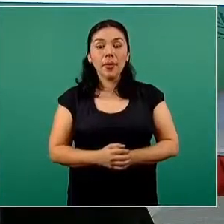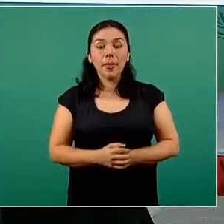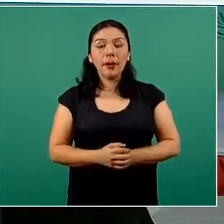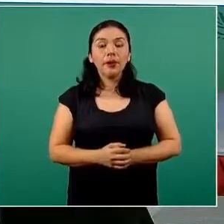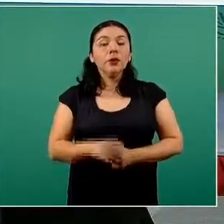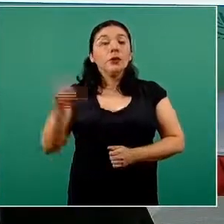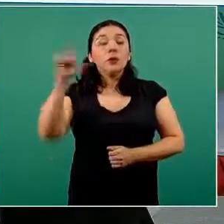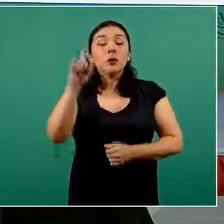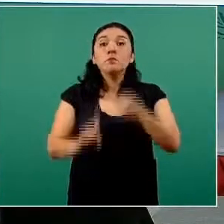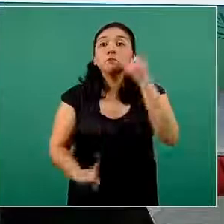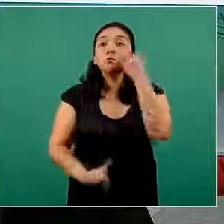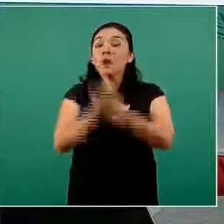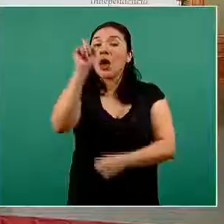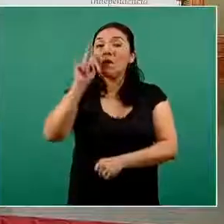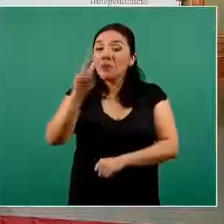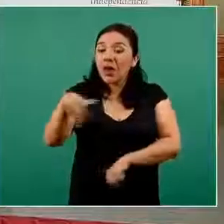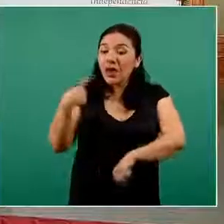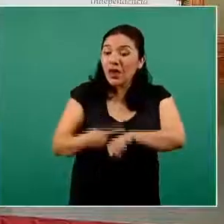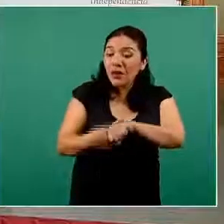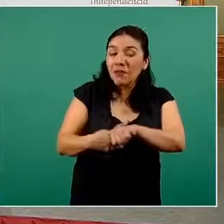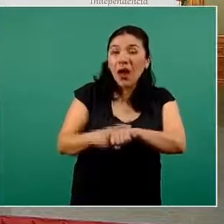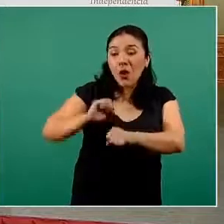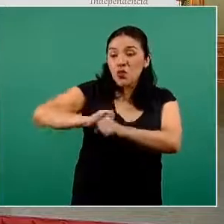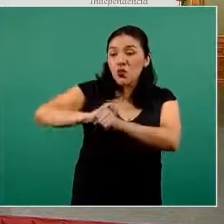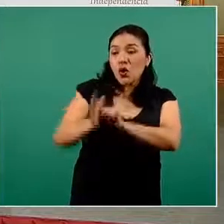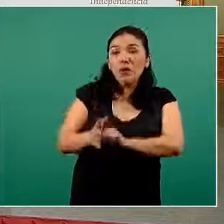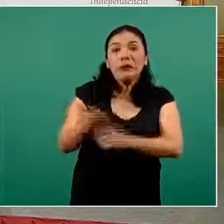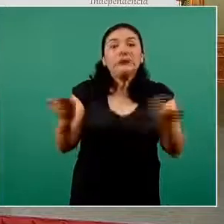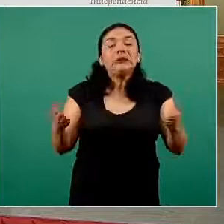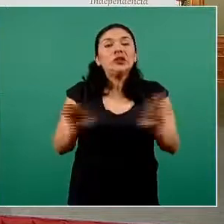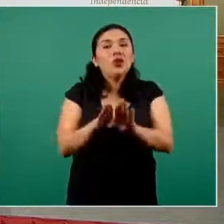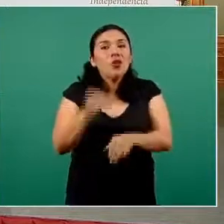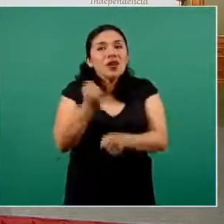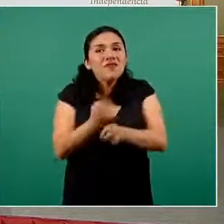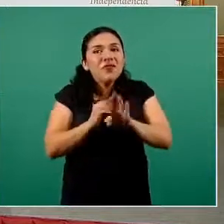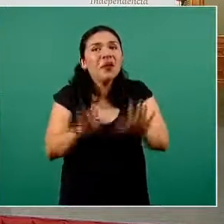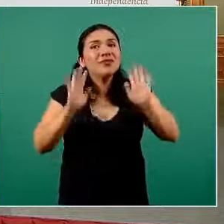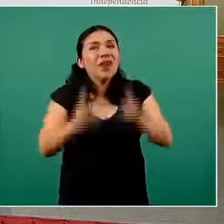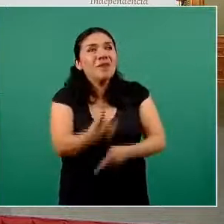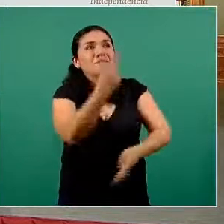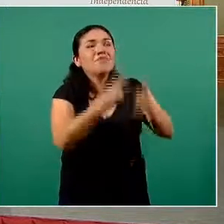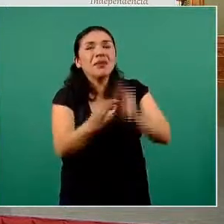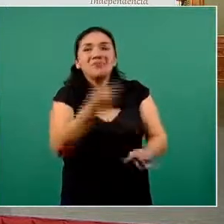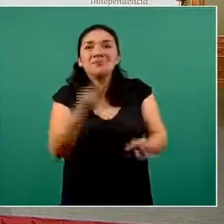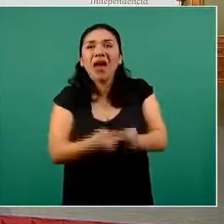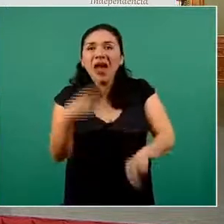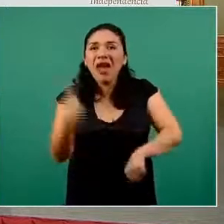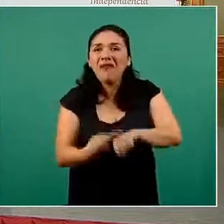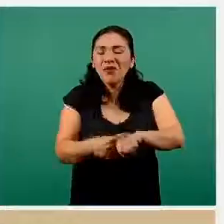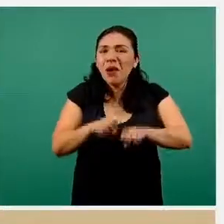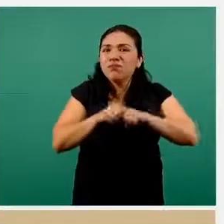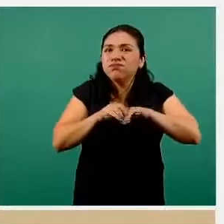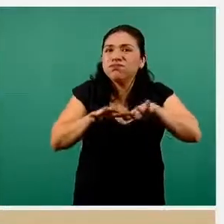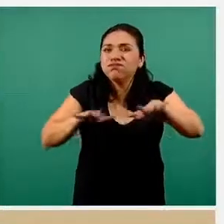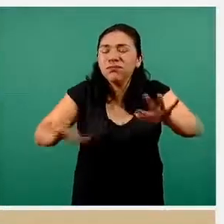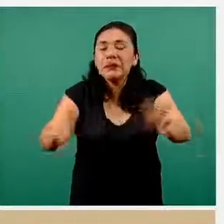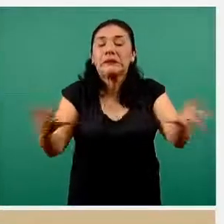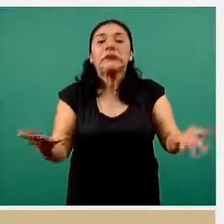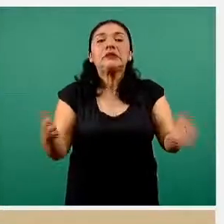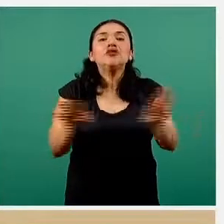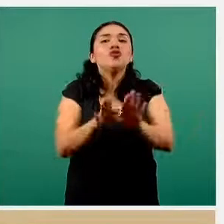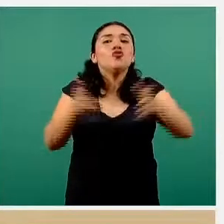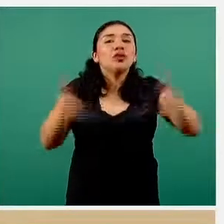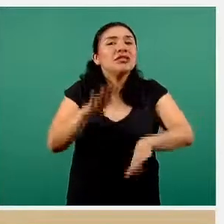Cuando empezamos con el problema de la pandemia, cuando empezamos con la información de que se venía la pandemia, lo que empezamos a hacer es lo